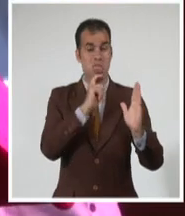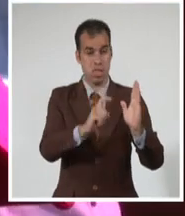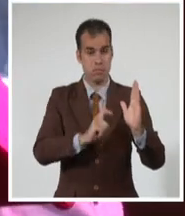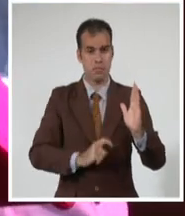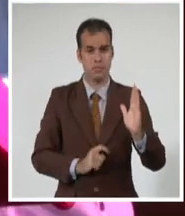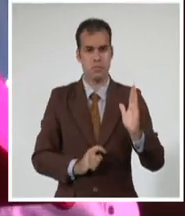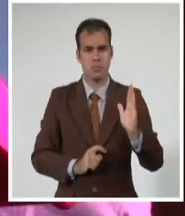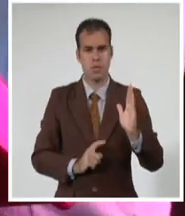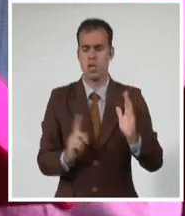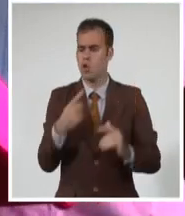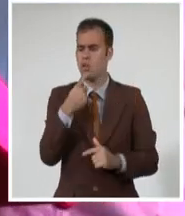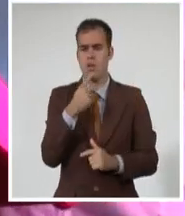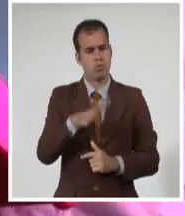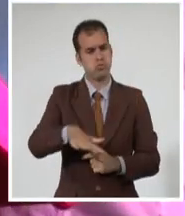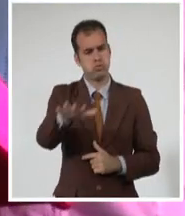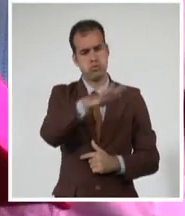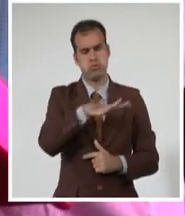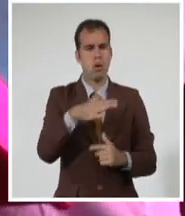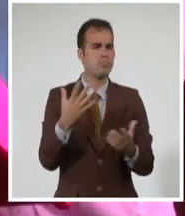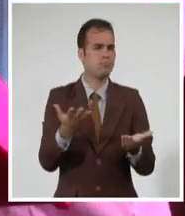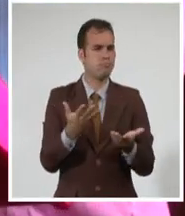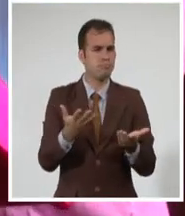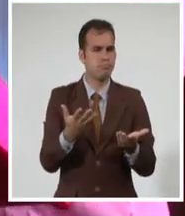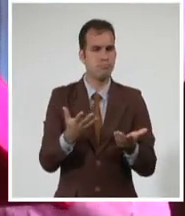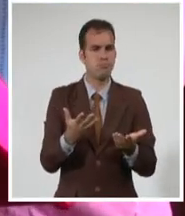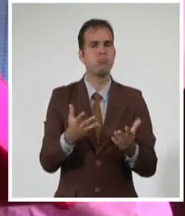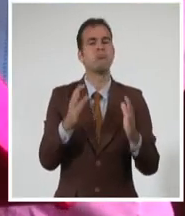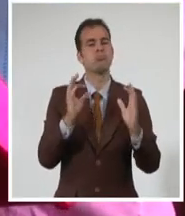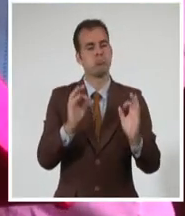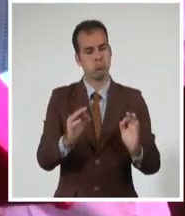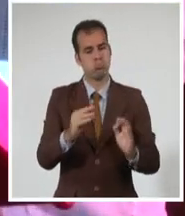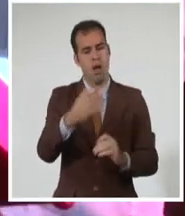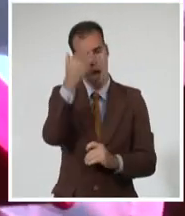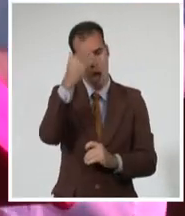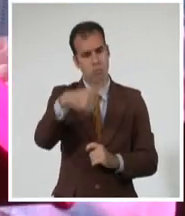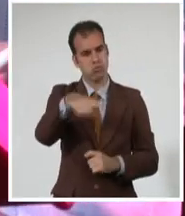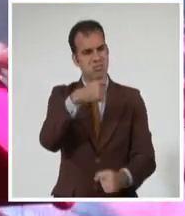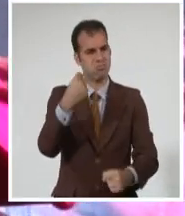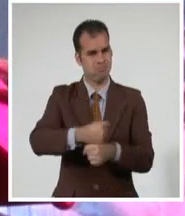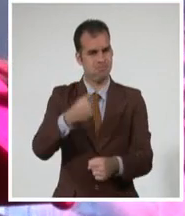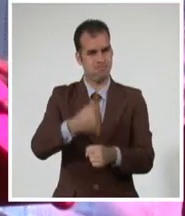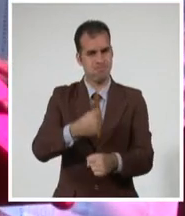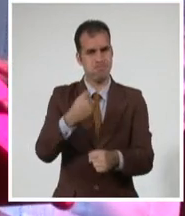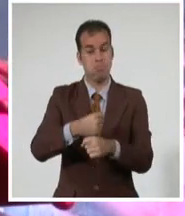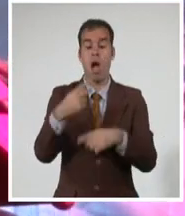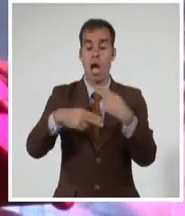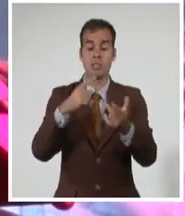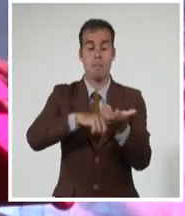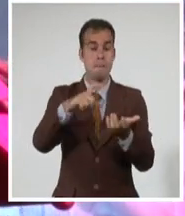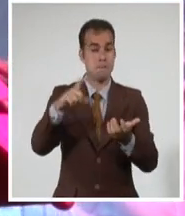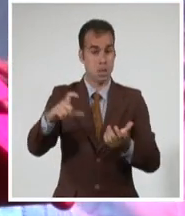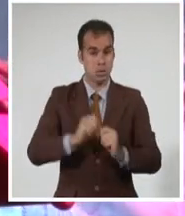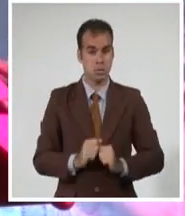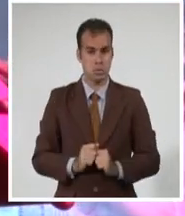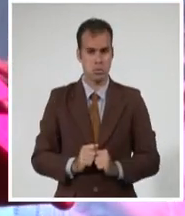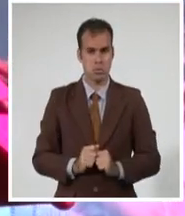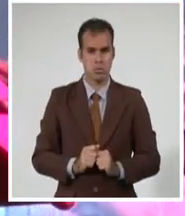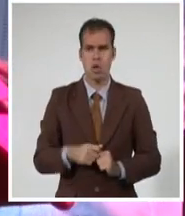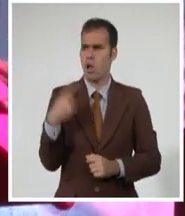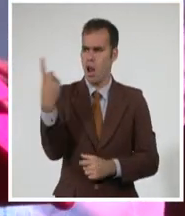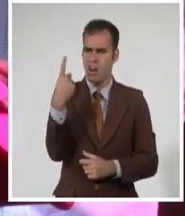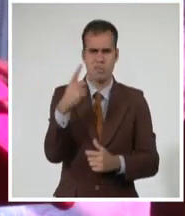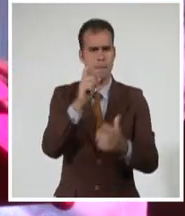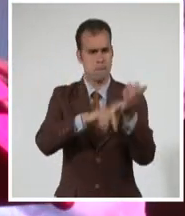ustedes, a la familia del partido, todo nuestro reconocimiento por la labor que realizó el partido con todas sus estructuras de